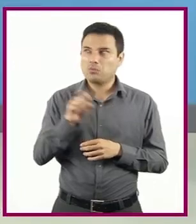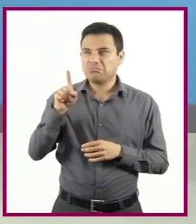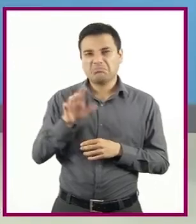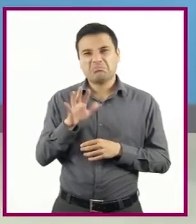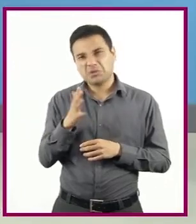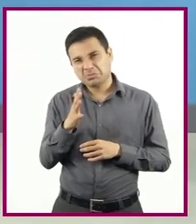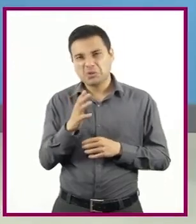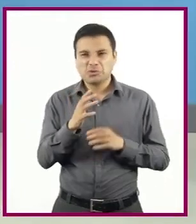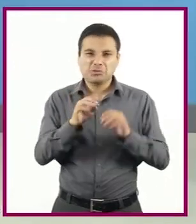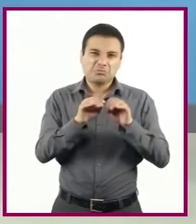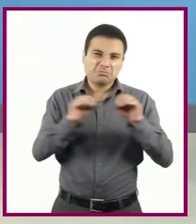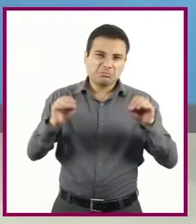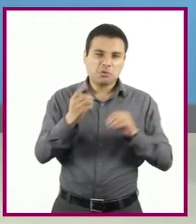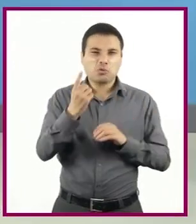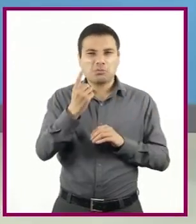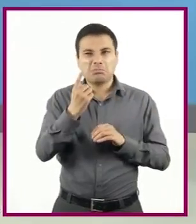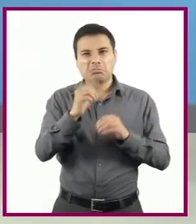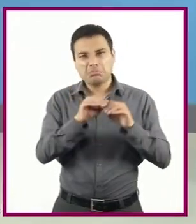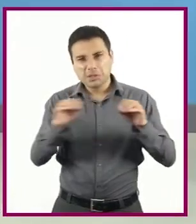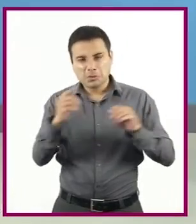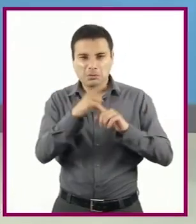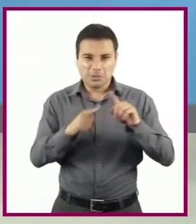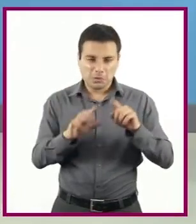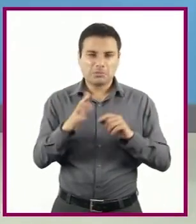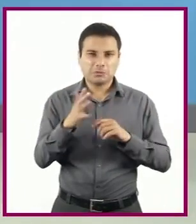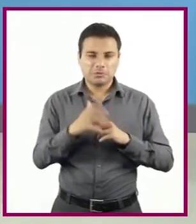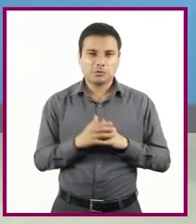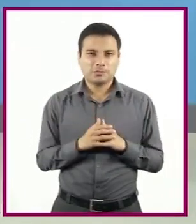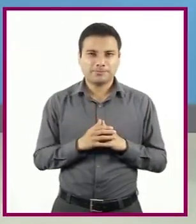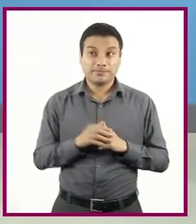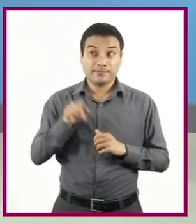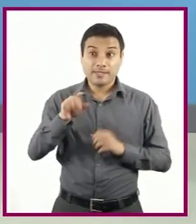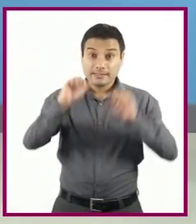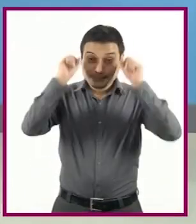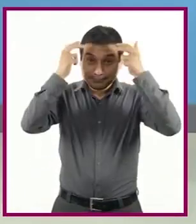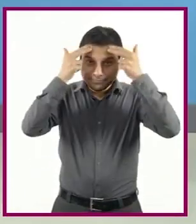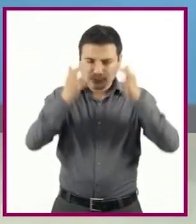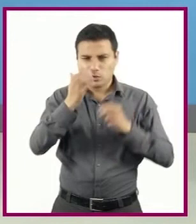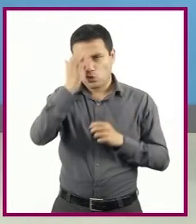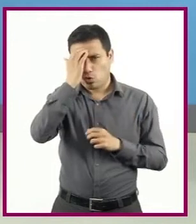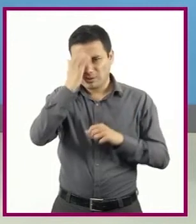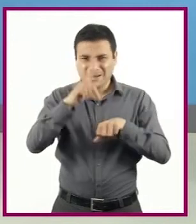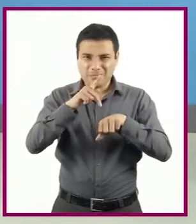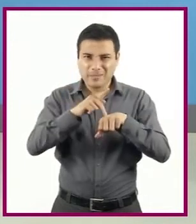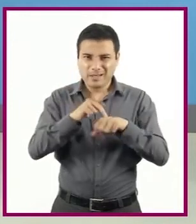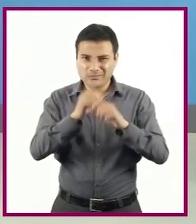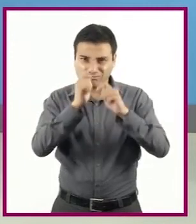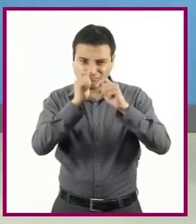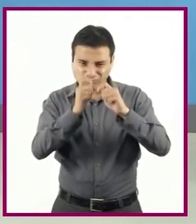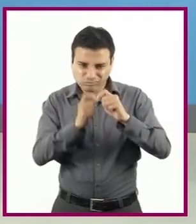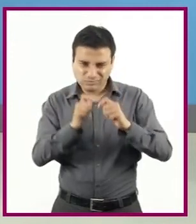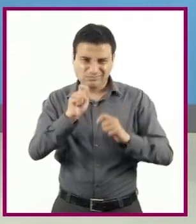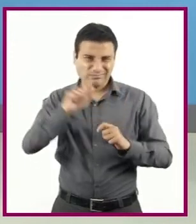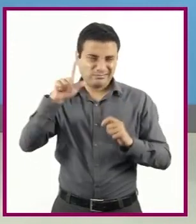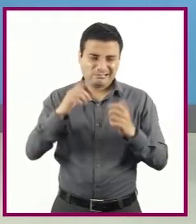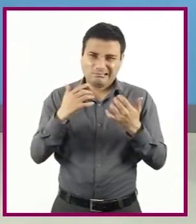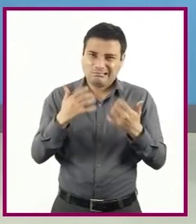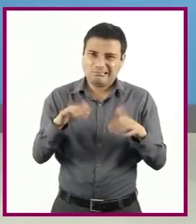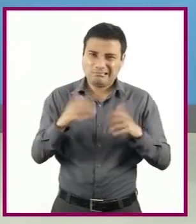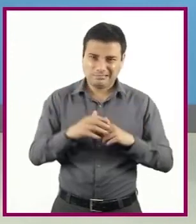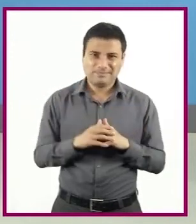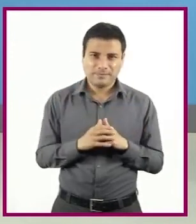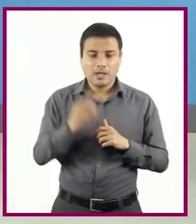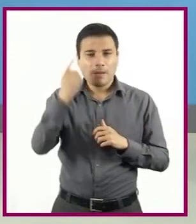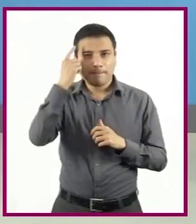metros. Los huastecos dominaron el arte de esculpir diversas rocas locales y foráneas, para